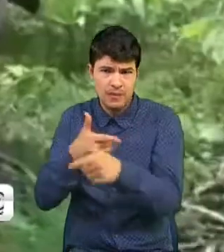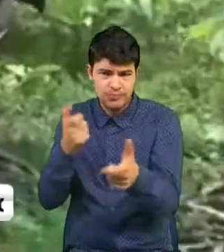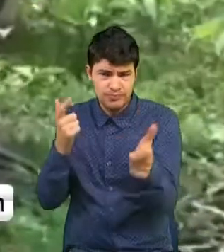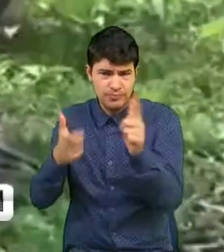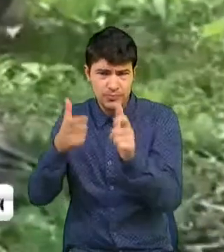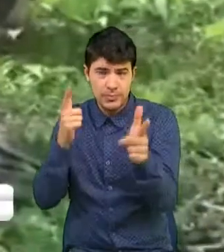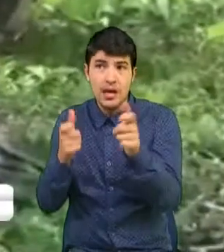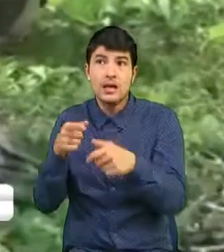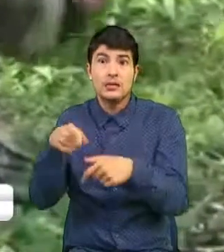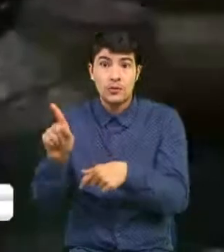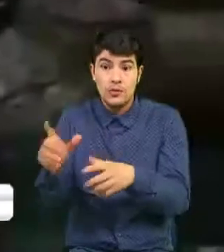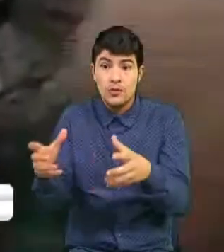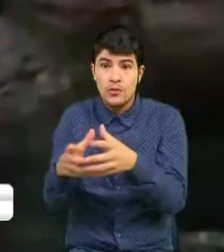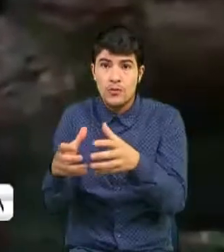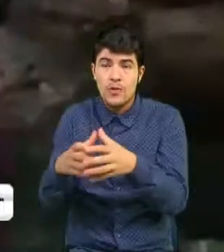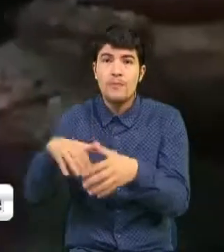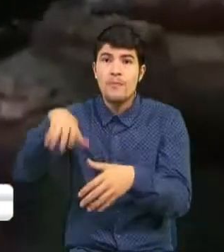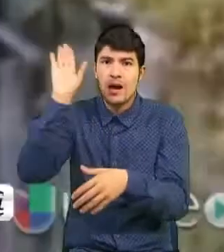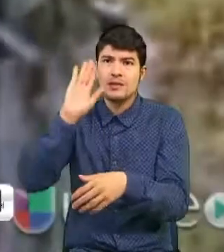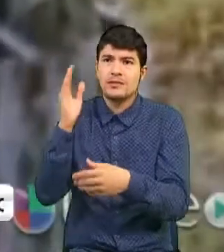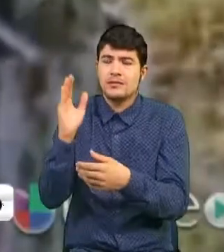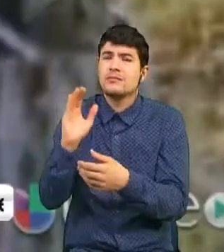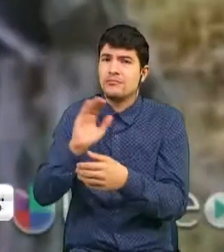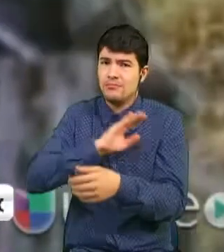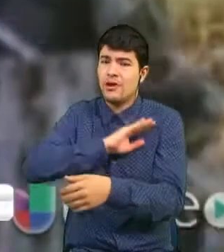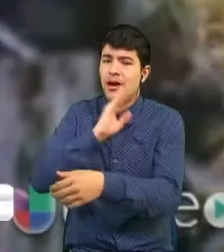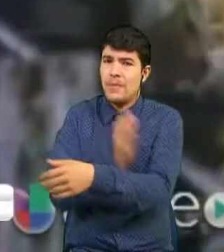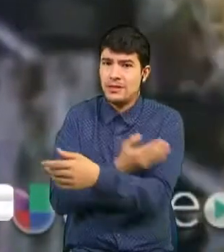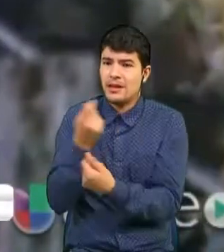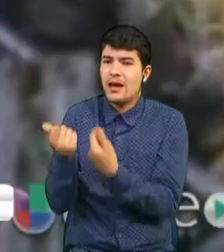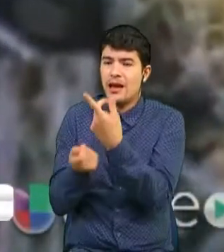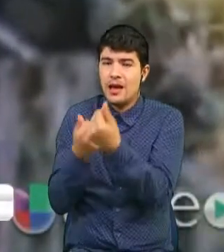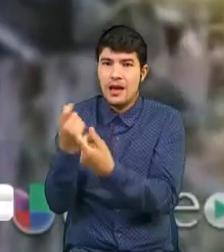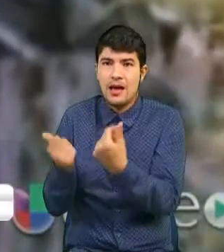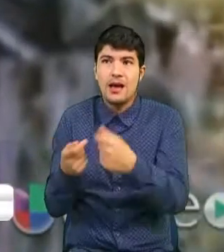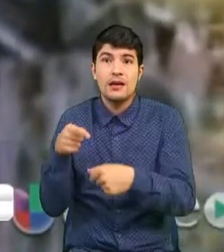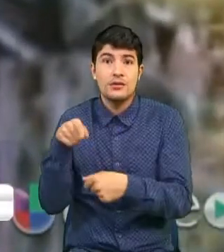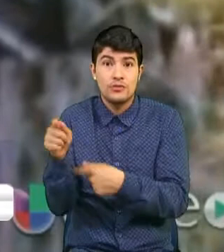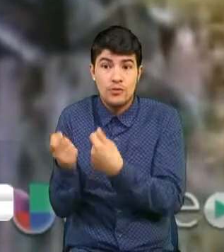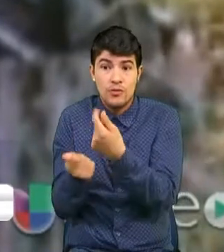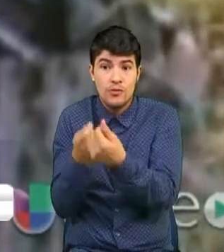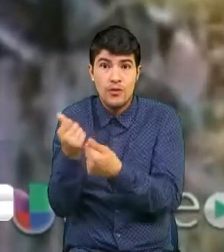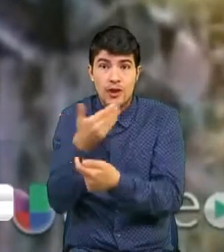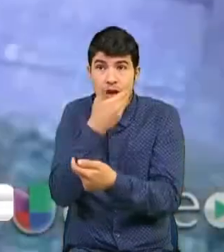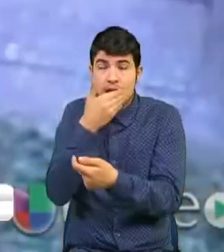sino porque son los de mayor poder económico, al punto que gran parte de las finanzas de la